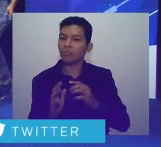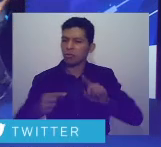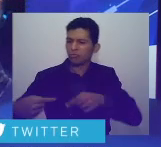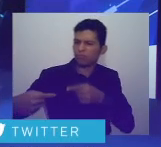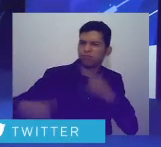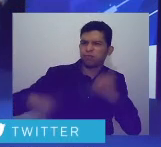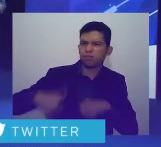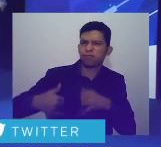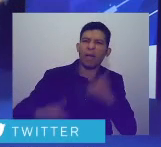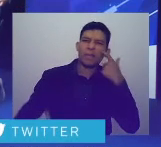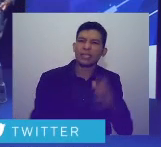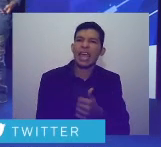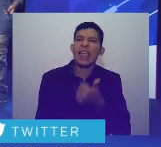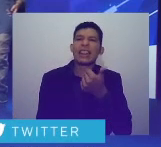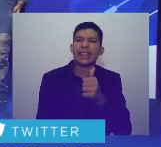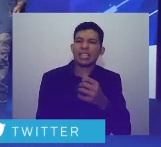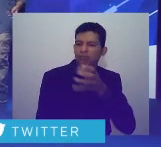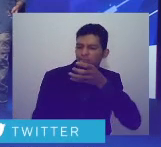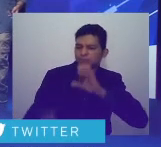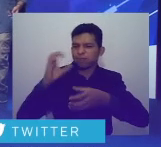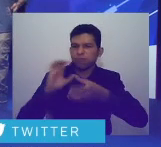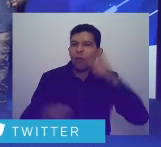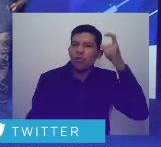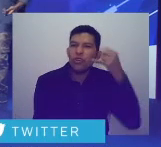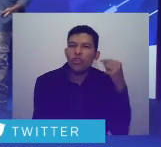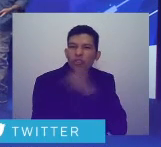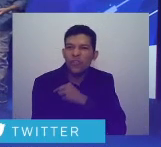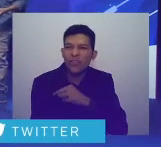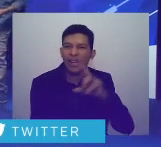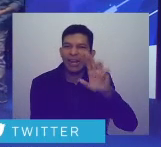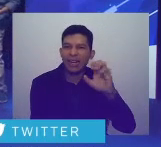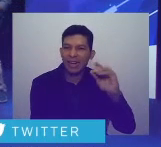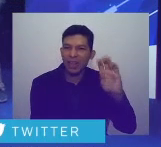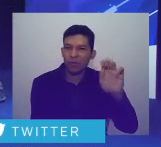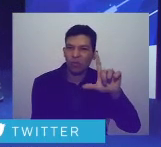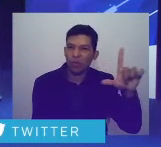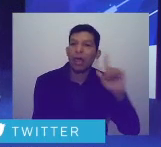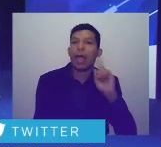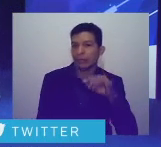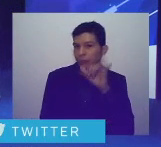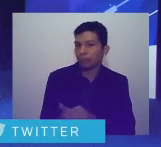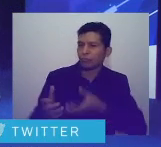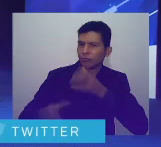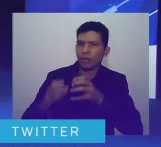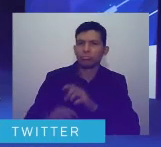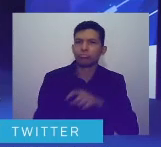tener el máximo nivel de impulso cuando salen corriendo. Y hoy en día no solamente tienen